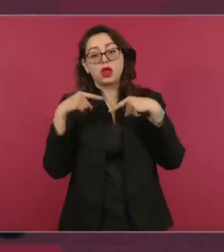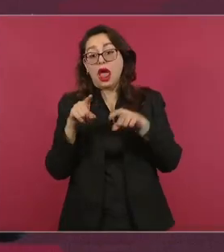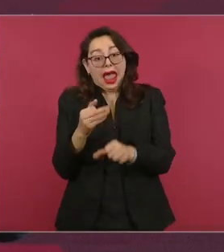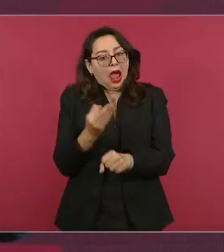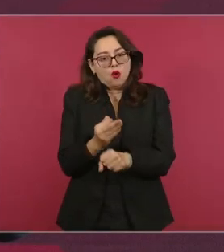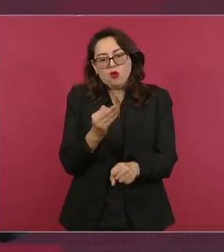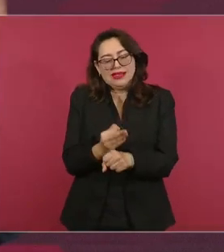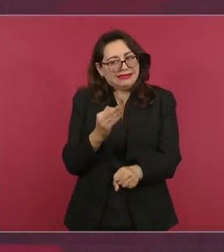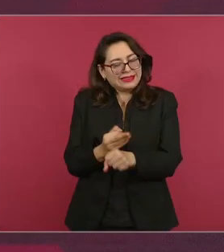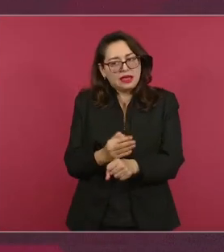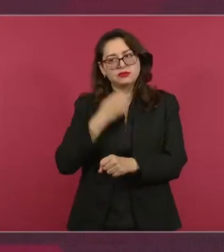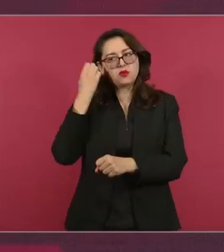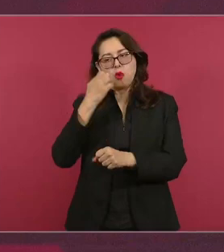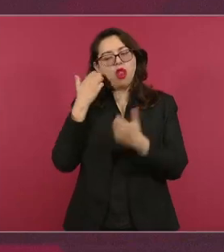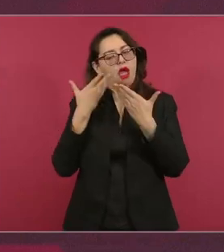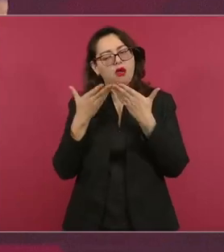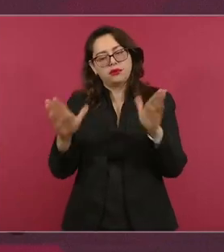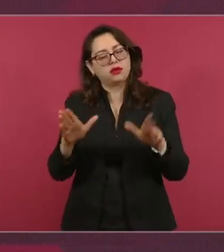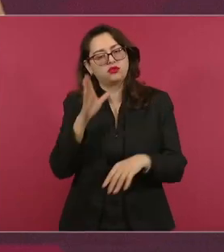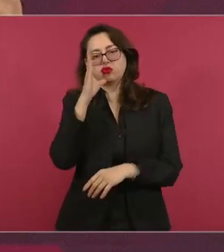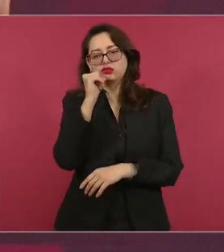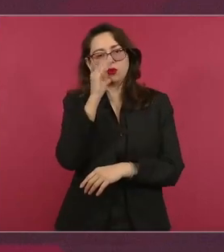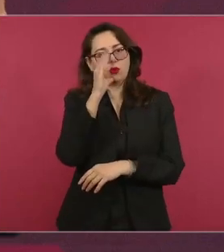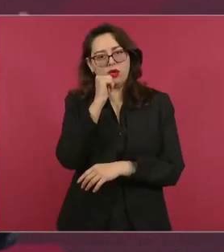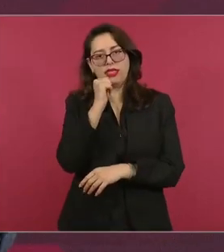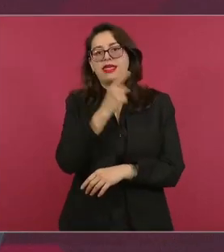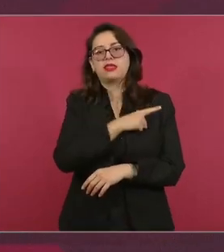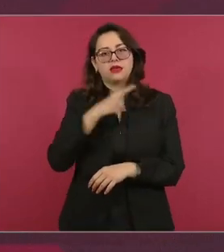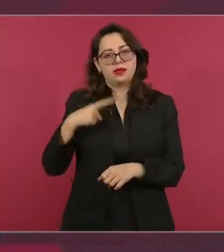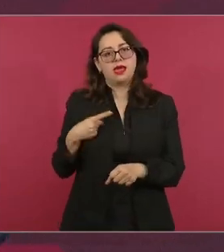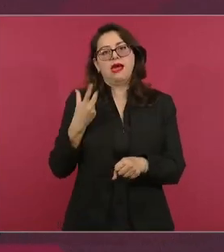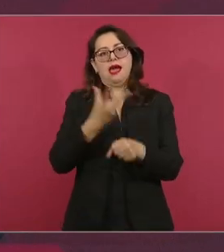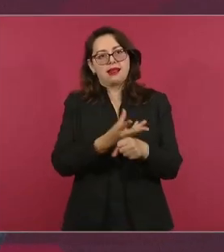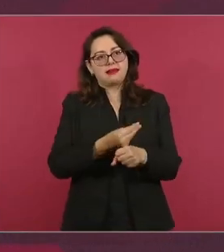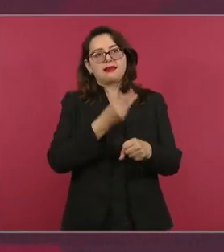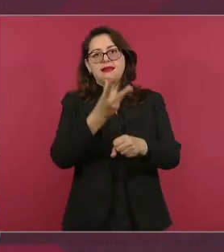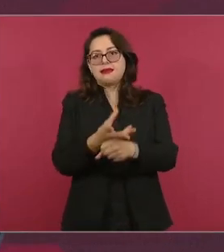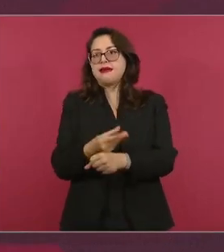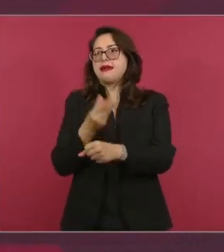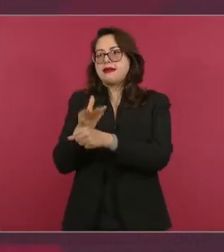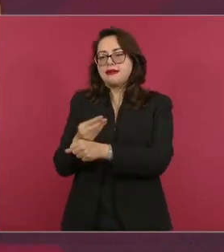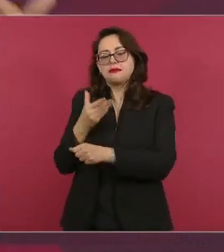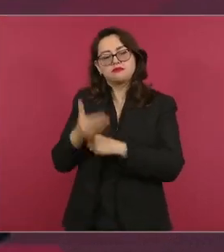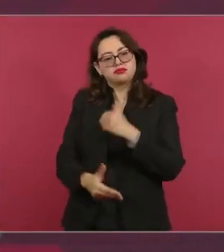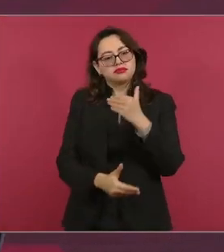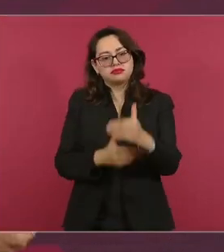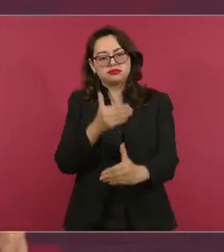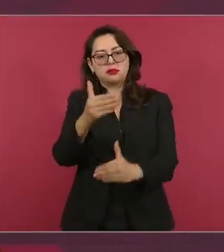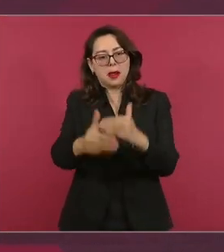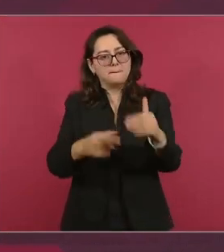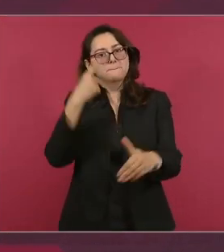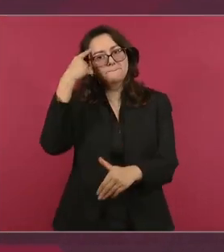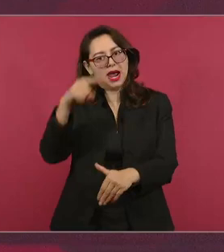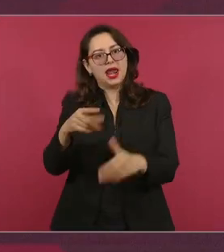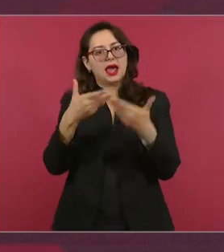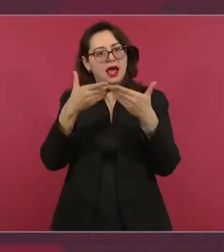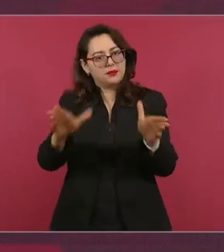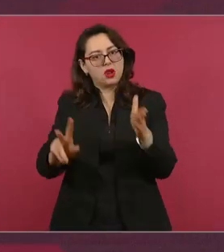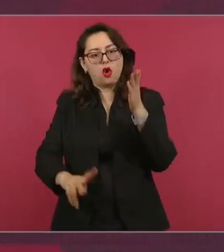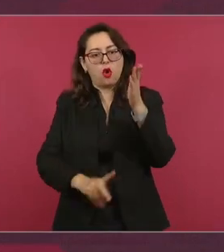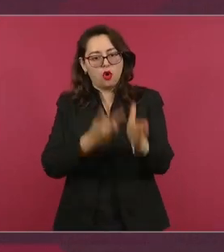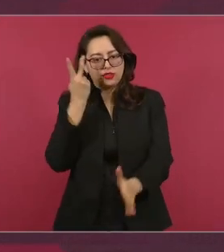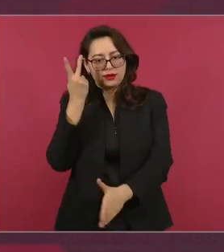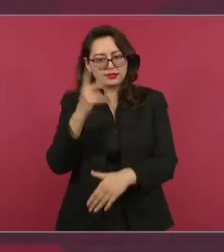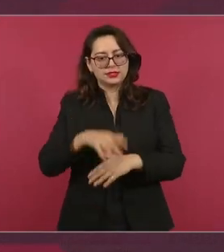ahora, vamos a seguir avanzando para que se dé el reinicio